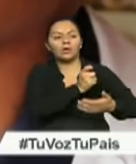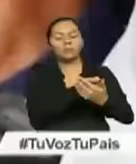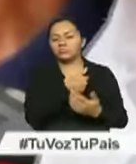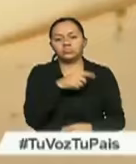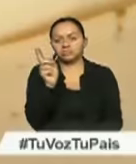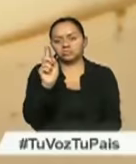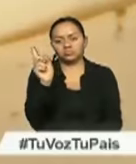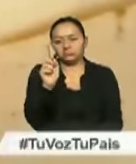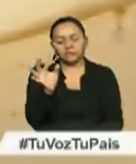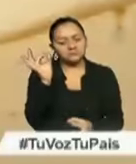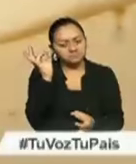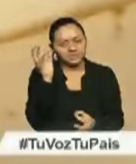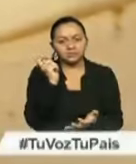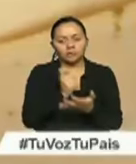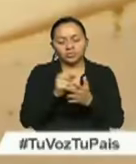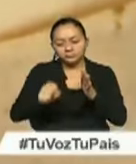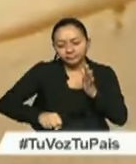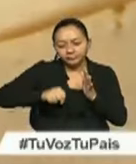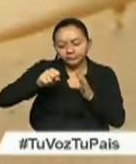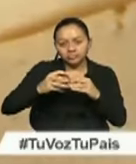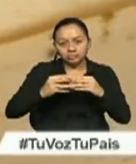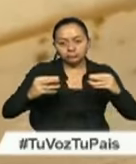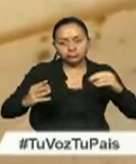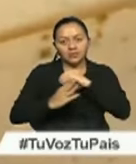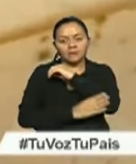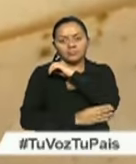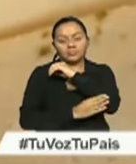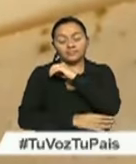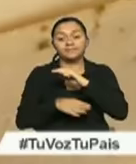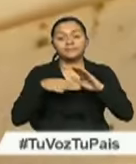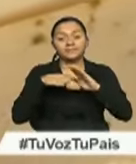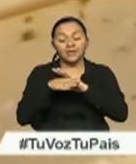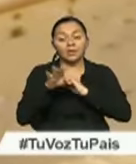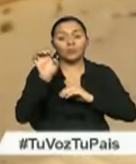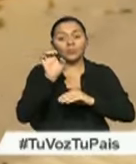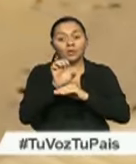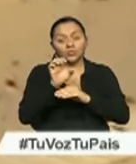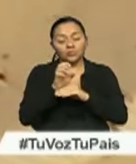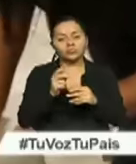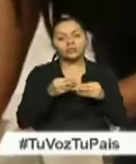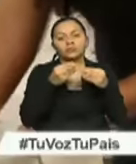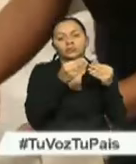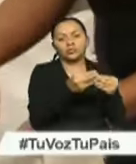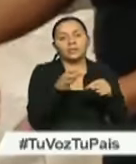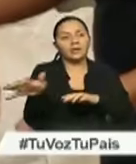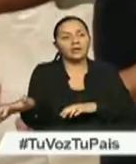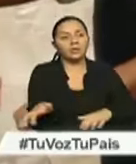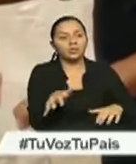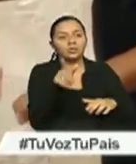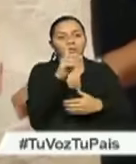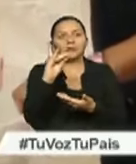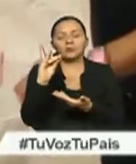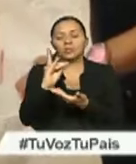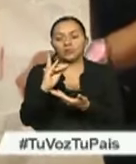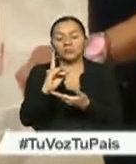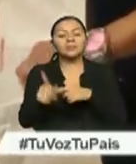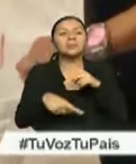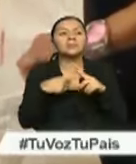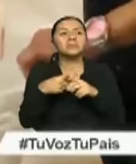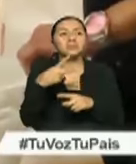plaza. Entre mayo e inicios de septiembre, Banecuador ha respaldado al sector pecuario de la provincia de Bolívar